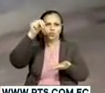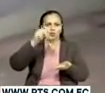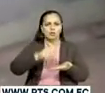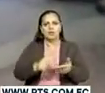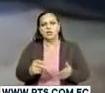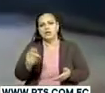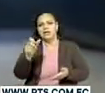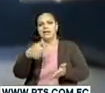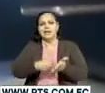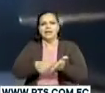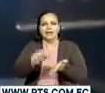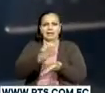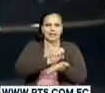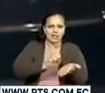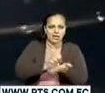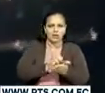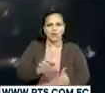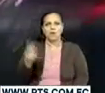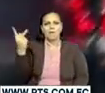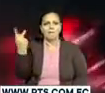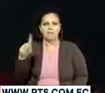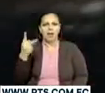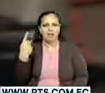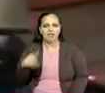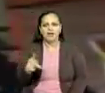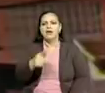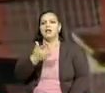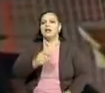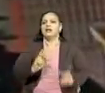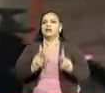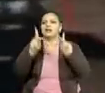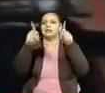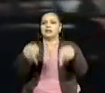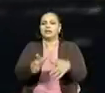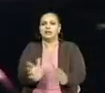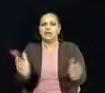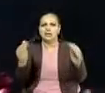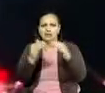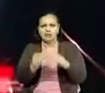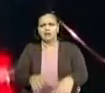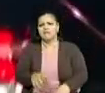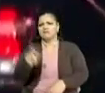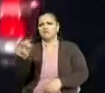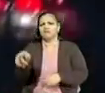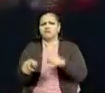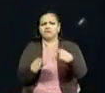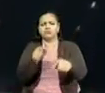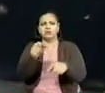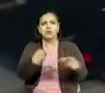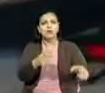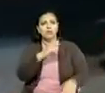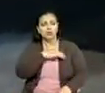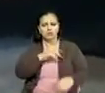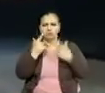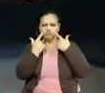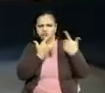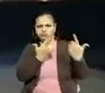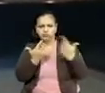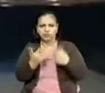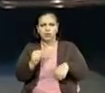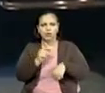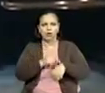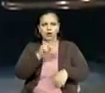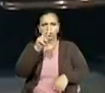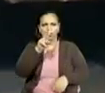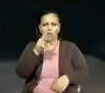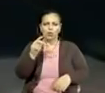Pradera, Trinitaria y demás puntos conflictivos del suroeste de Guayaquil. Entre las 2 y 3 de la madrugada,